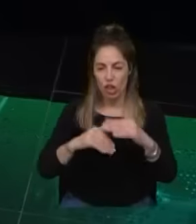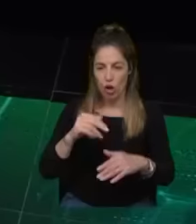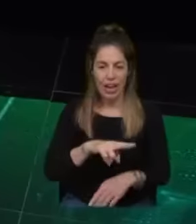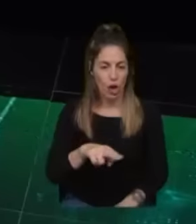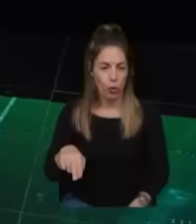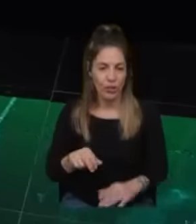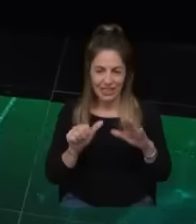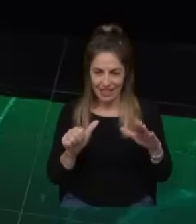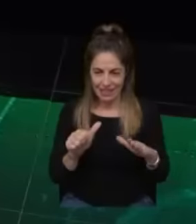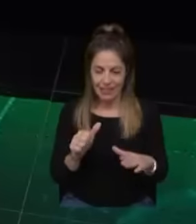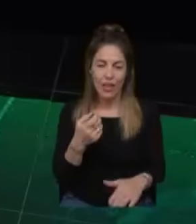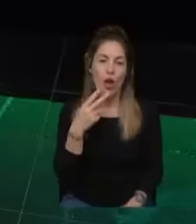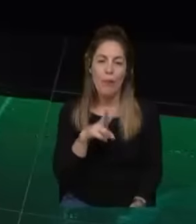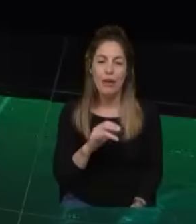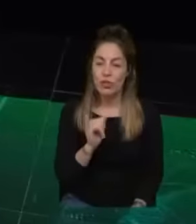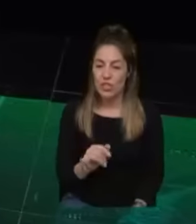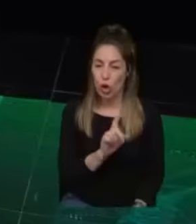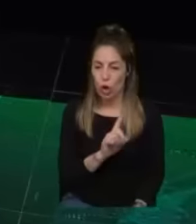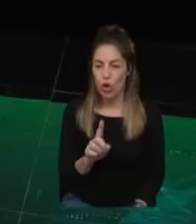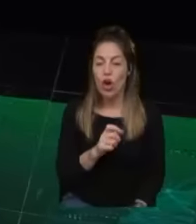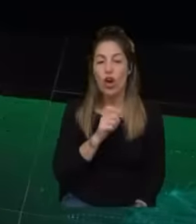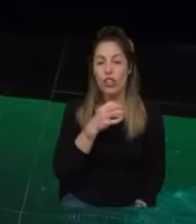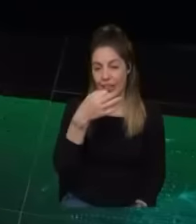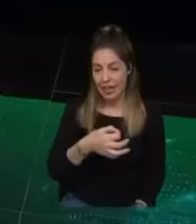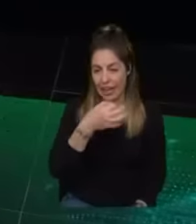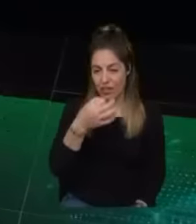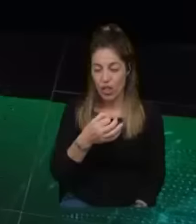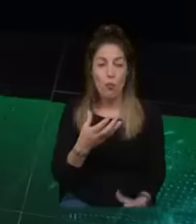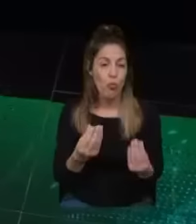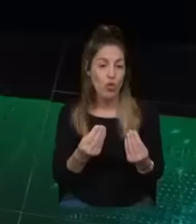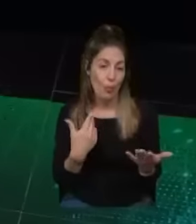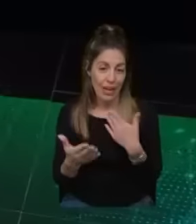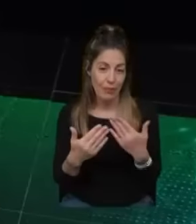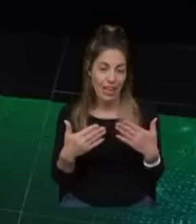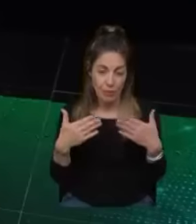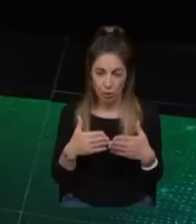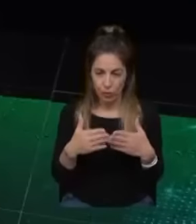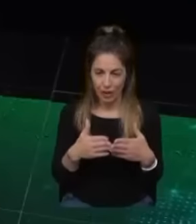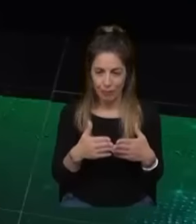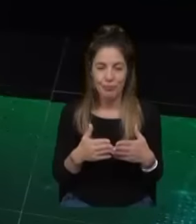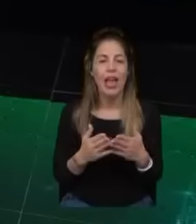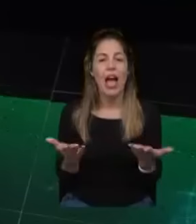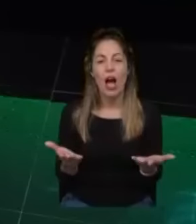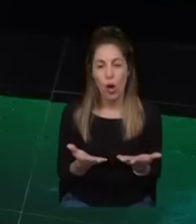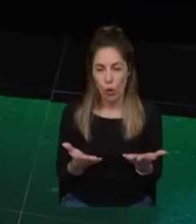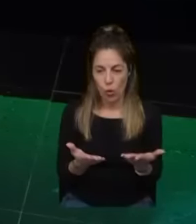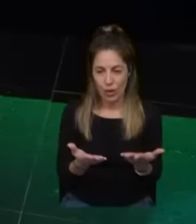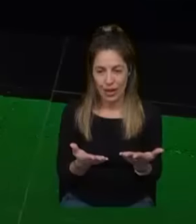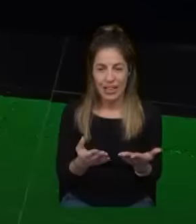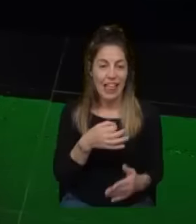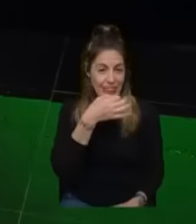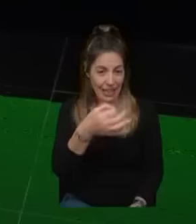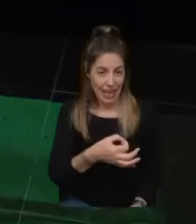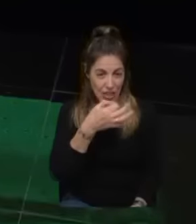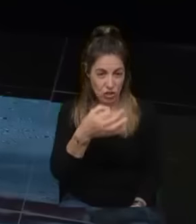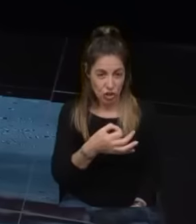Veremos si hay declaraciones en la prensa entonces, porque hay mucho para hablar y para preguntar en este marco. Bueno, a todo esto, las declaraciones